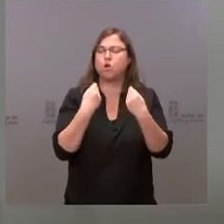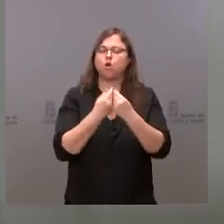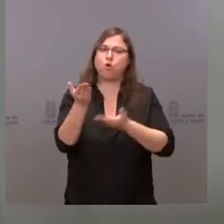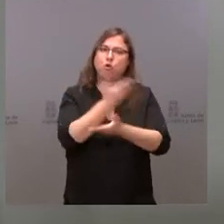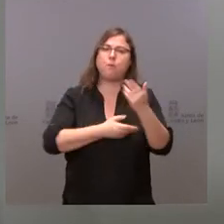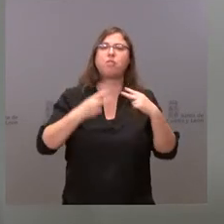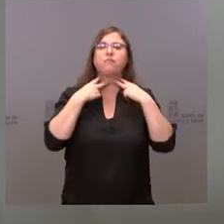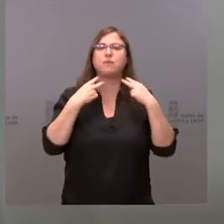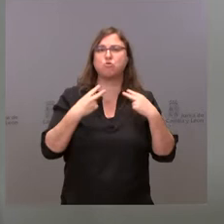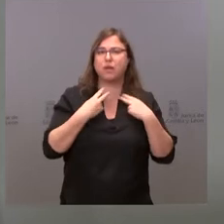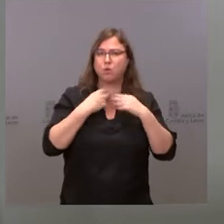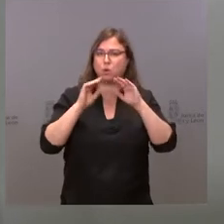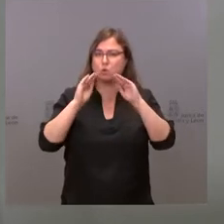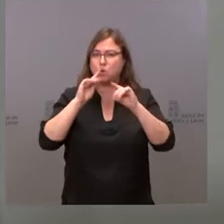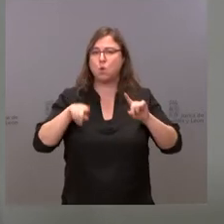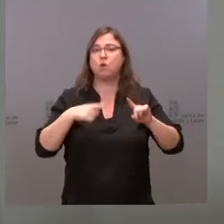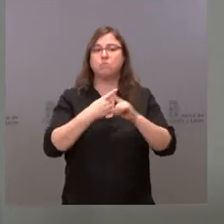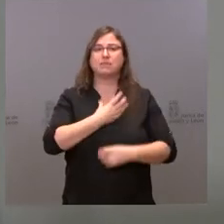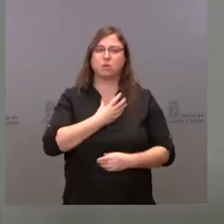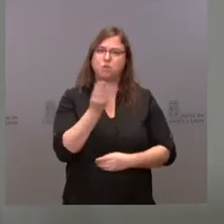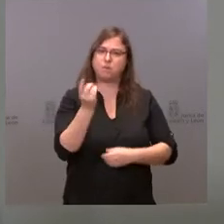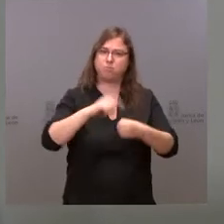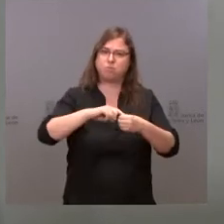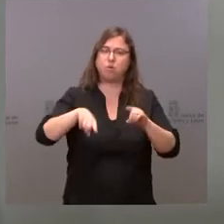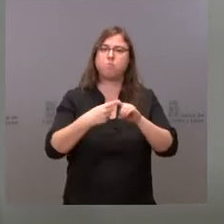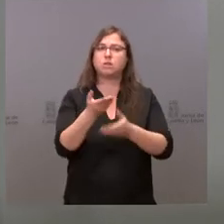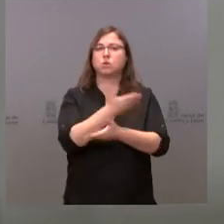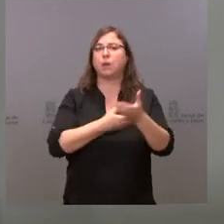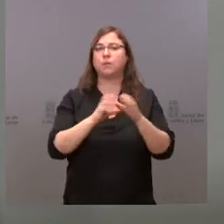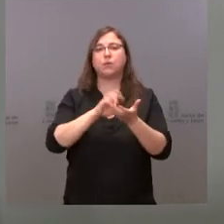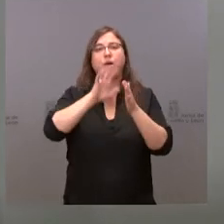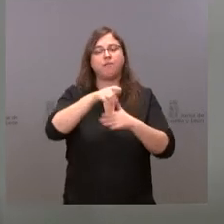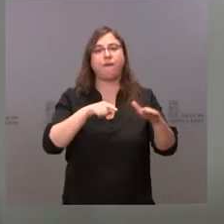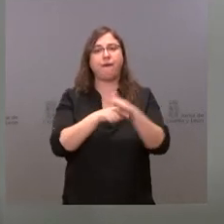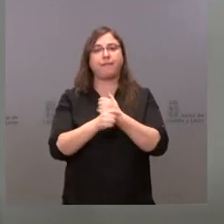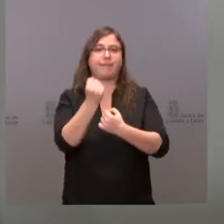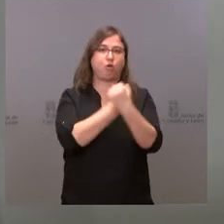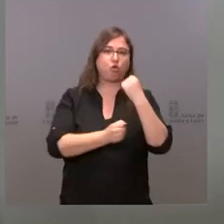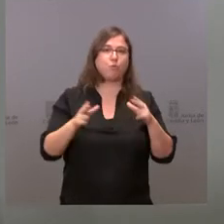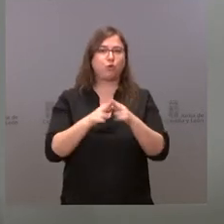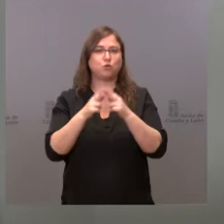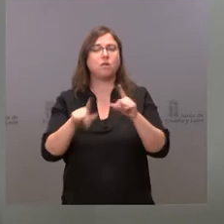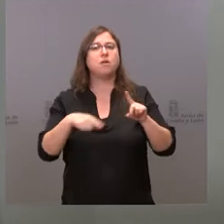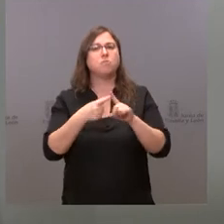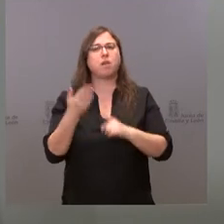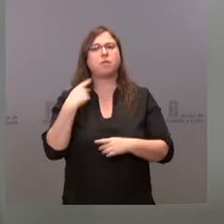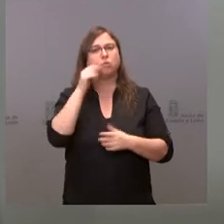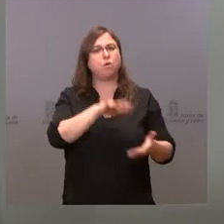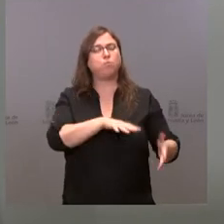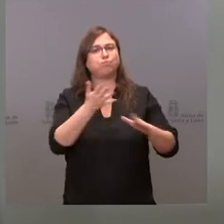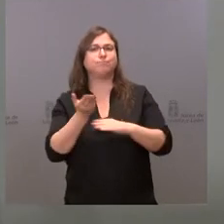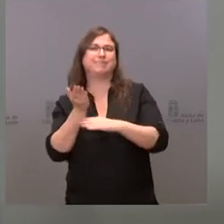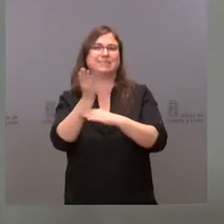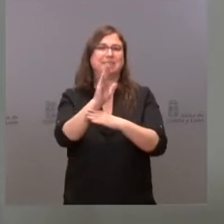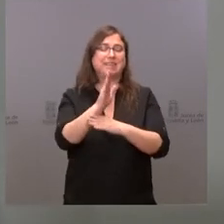con los ayuntamientos afectados con la junta de castilla y léon con los agentes económicos sociales y fue presentado recientemente por el propio presidente